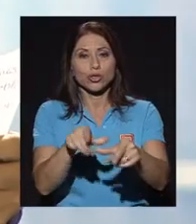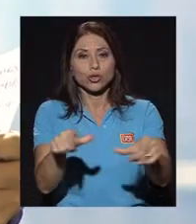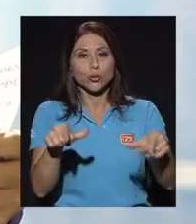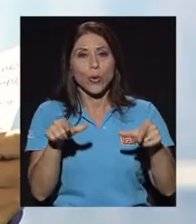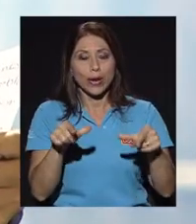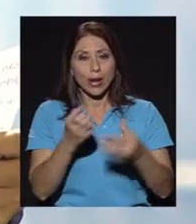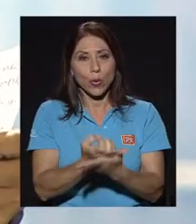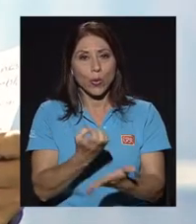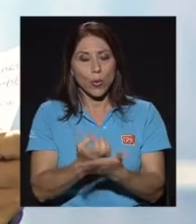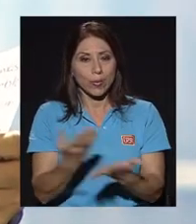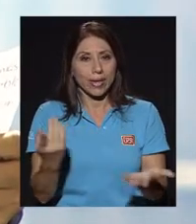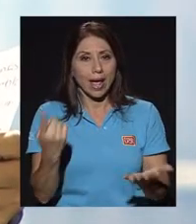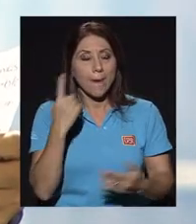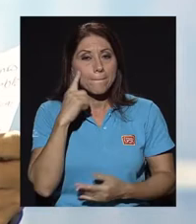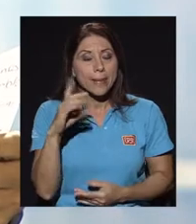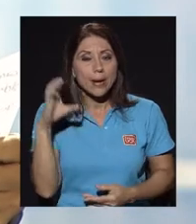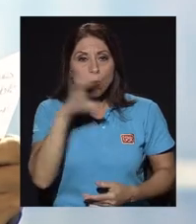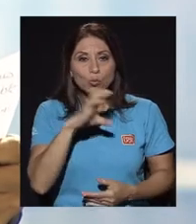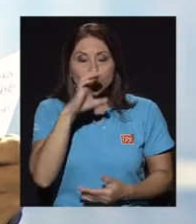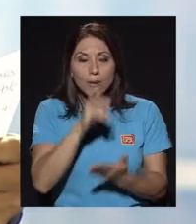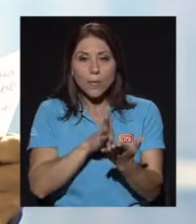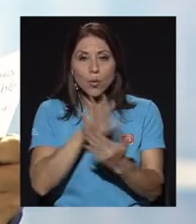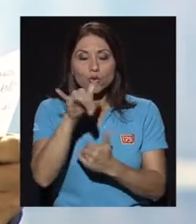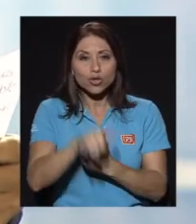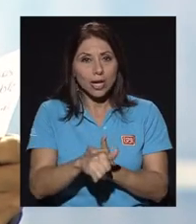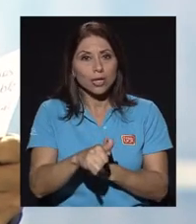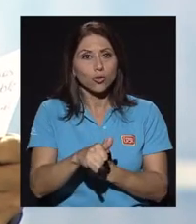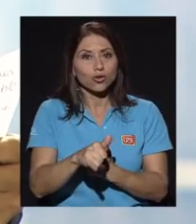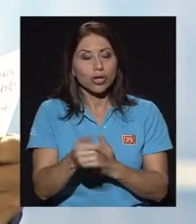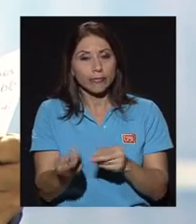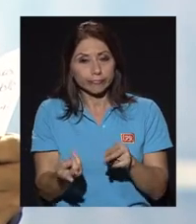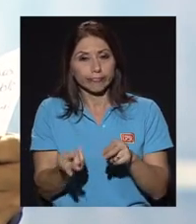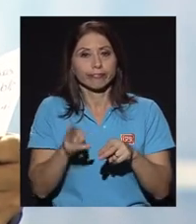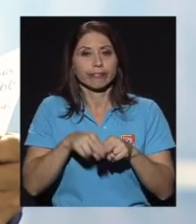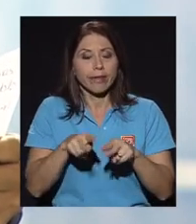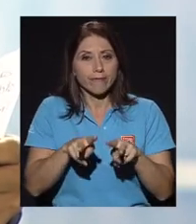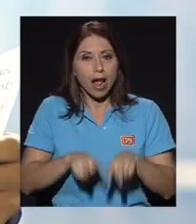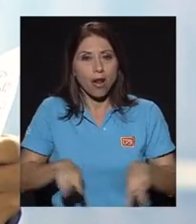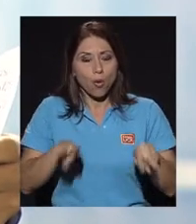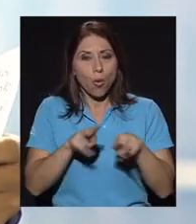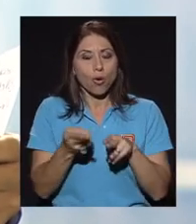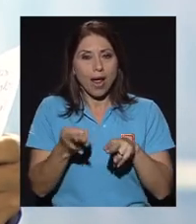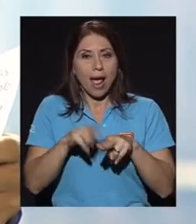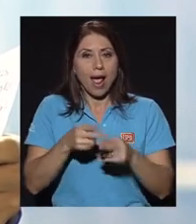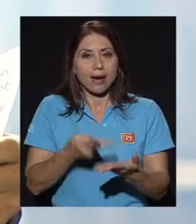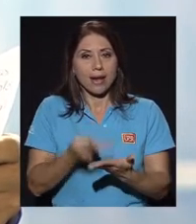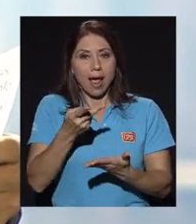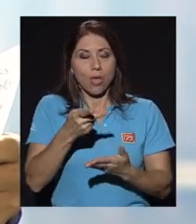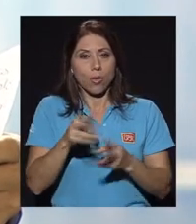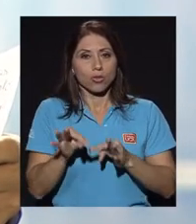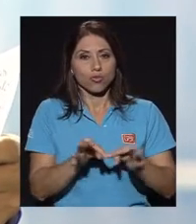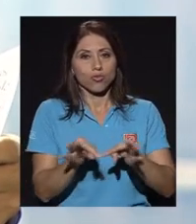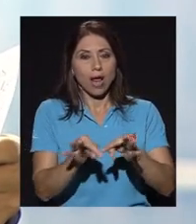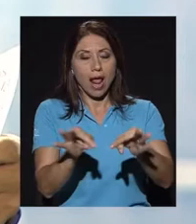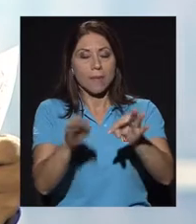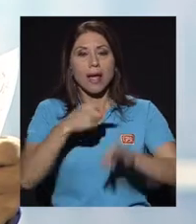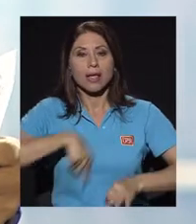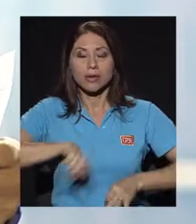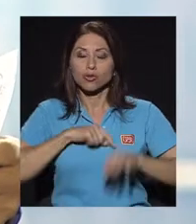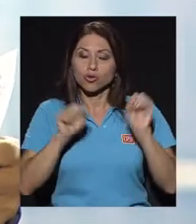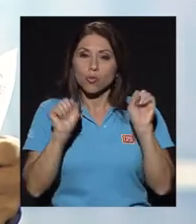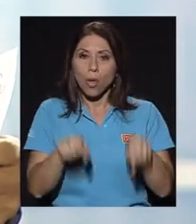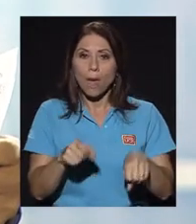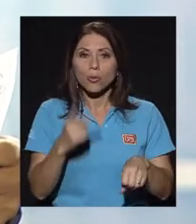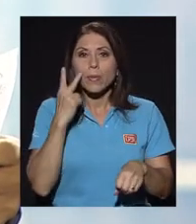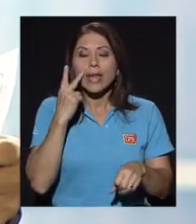para buscar proyectos que vayan a darle un valor agregado a Turrialba, y así podamos nosotros